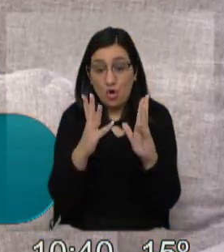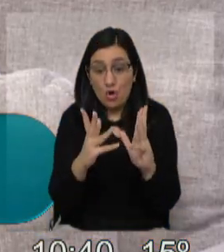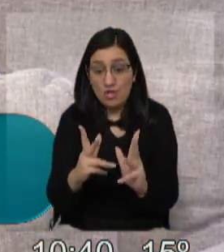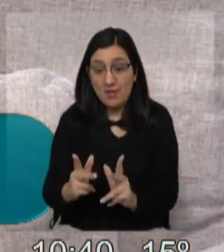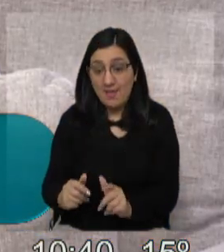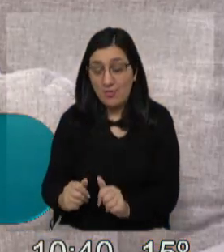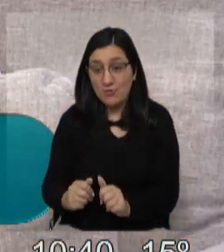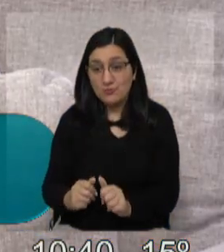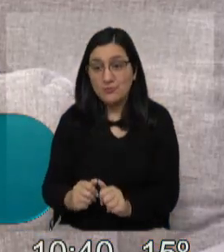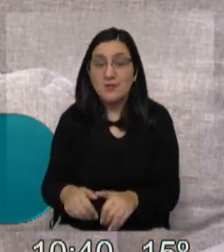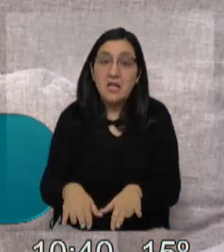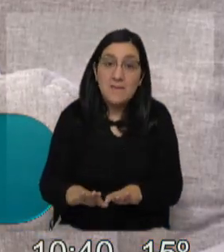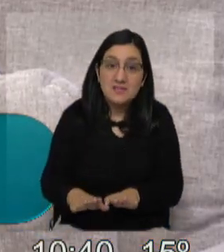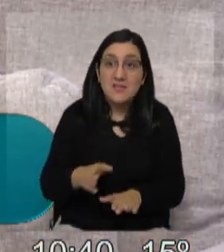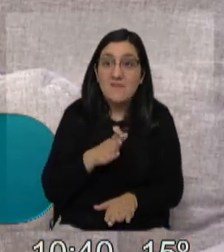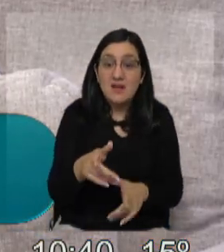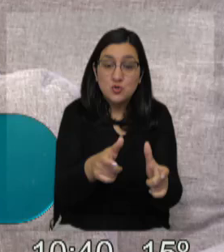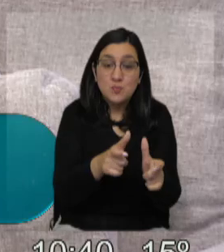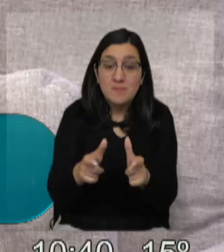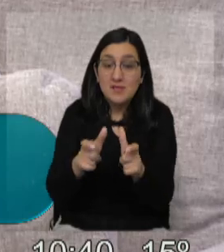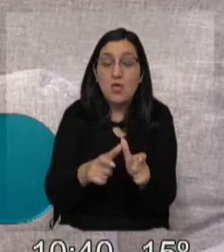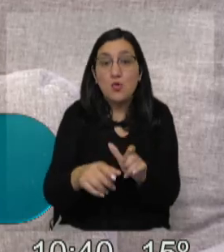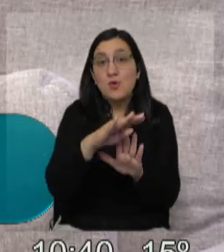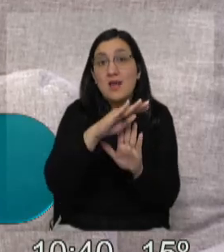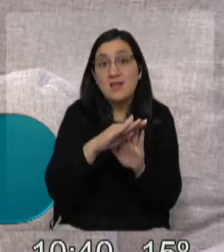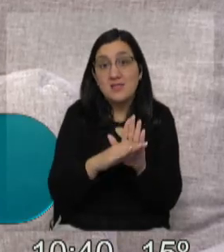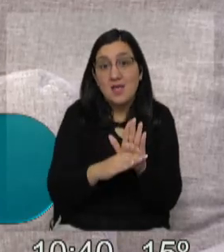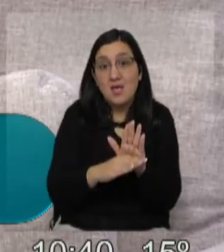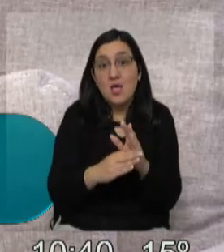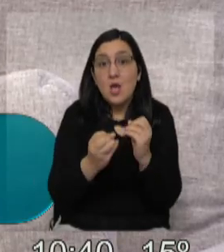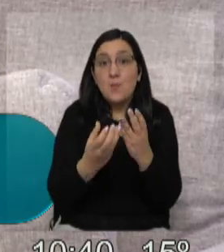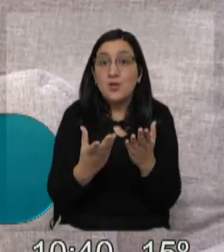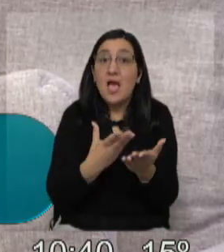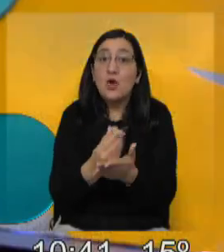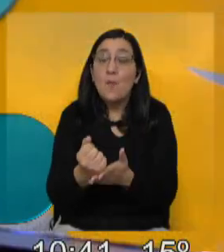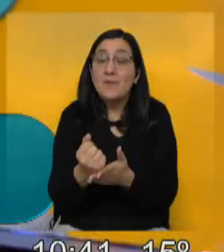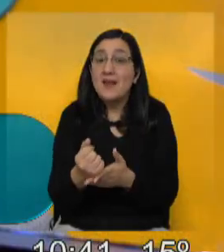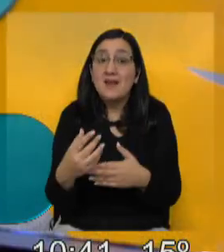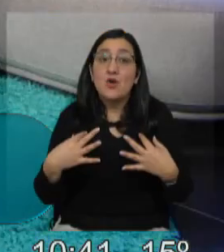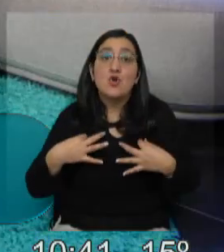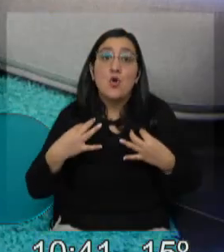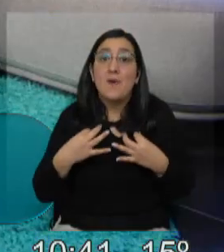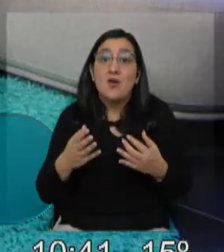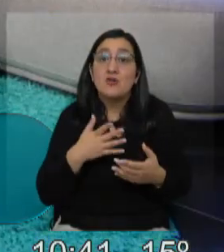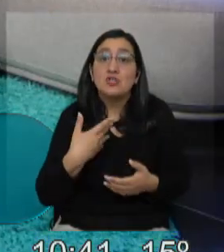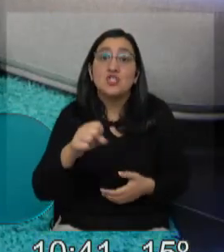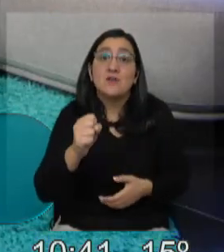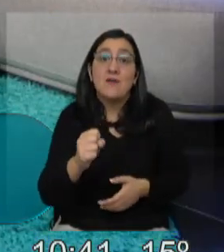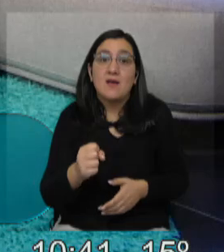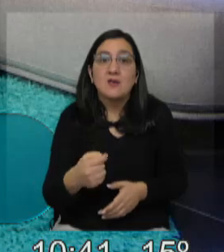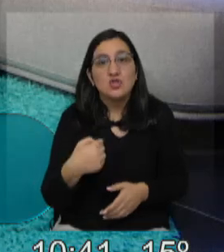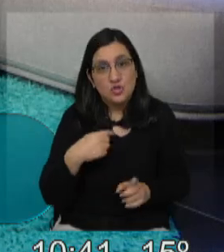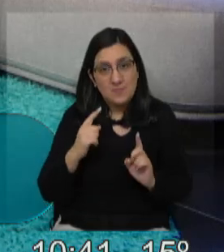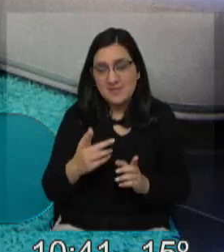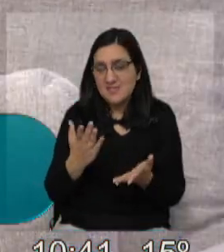ordenados, de repente al súper van con una lista. Sí, claro. ¿Y por qué a comprar no vamos con una lista? Obvio, Tania, sabía que eras vos con la yo lista. Yo también,